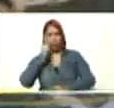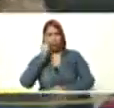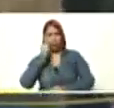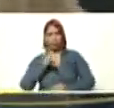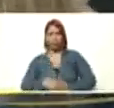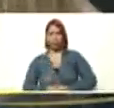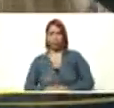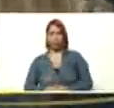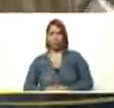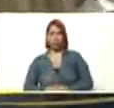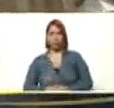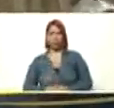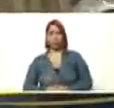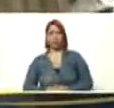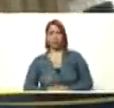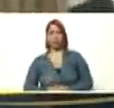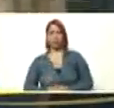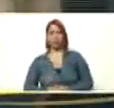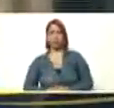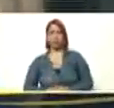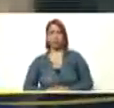está gordo.